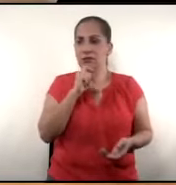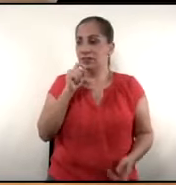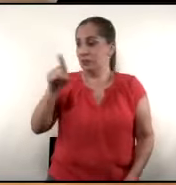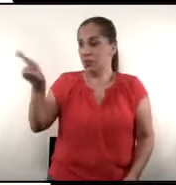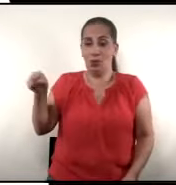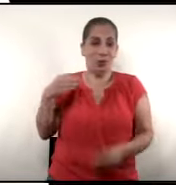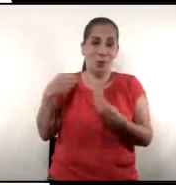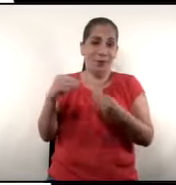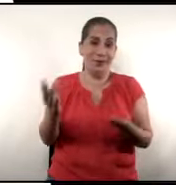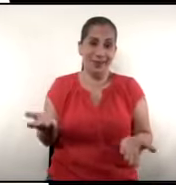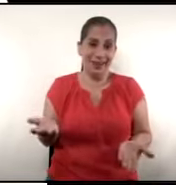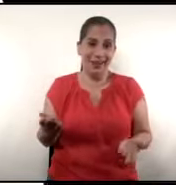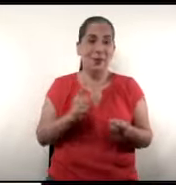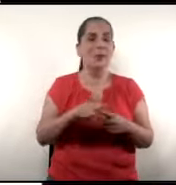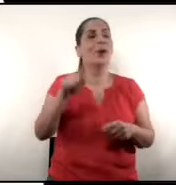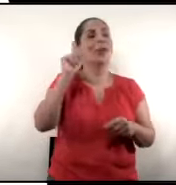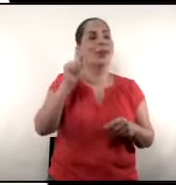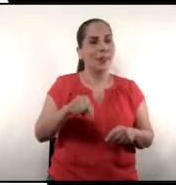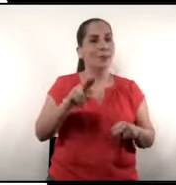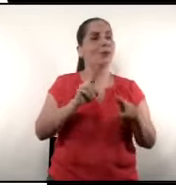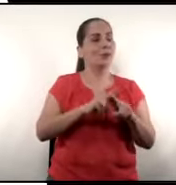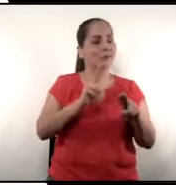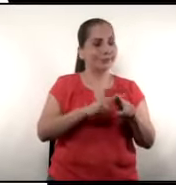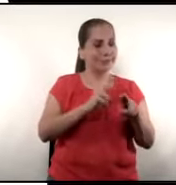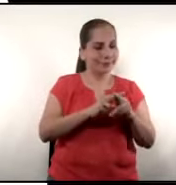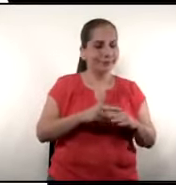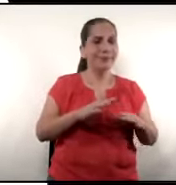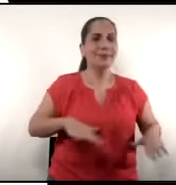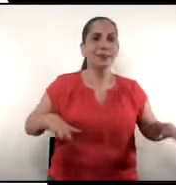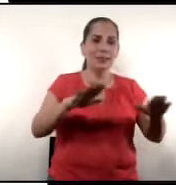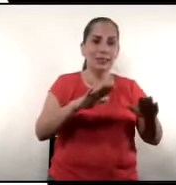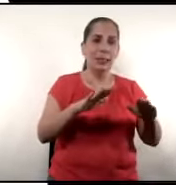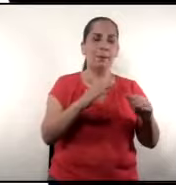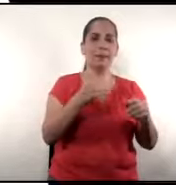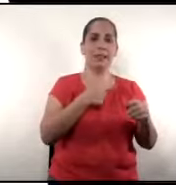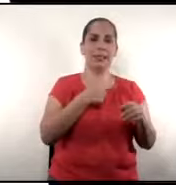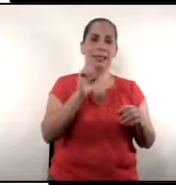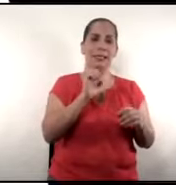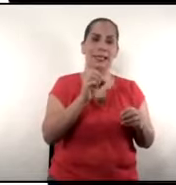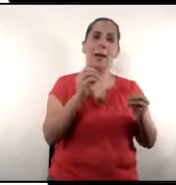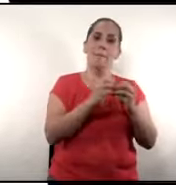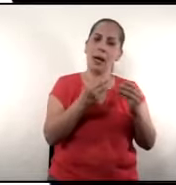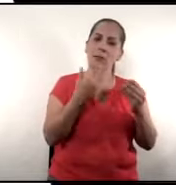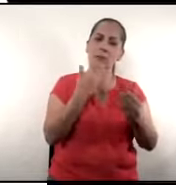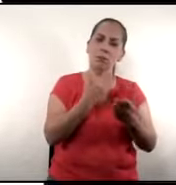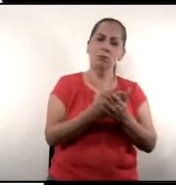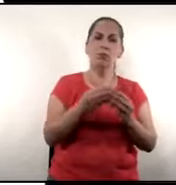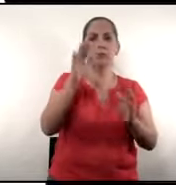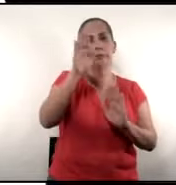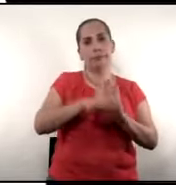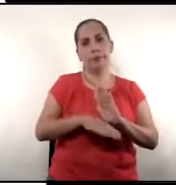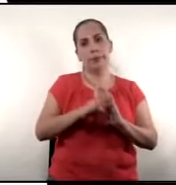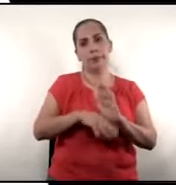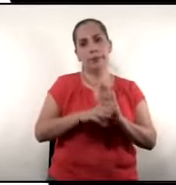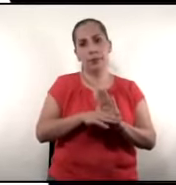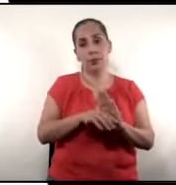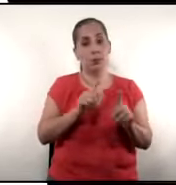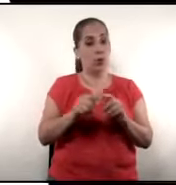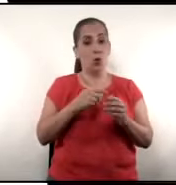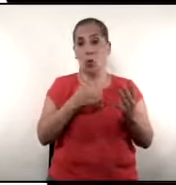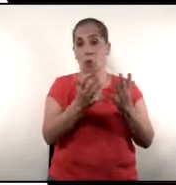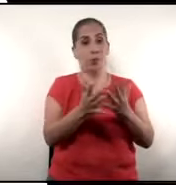se utilizan las plantas que producen la energía de la manera más eficiente, al menor costo. y no darle prioridad